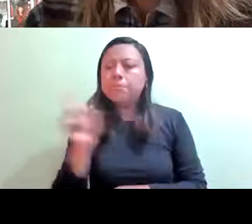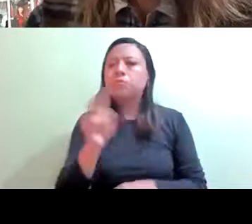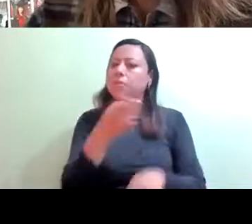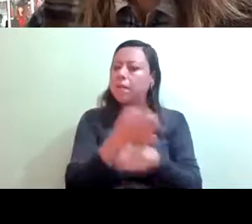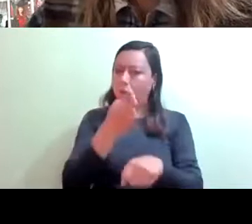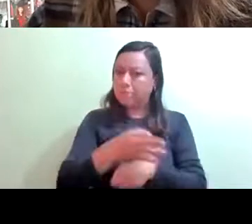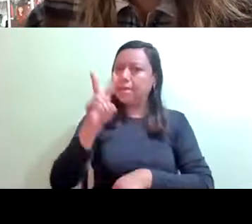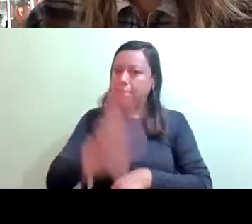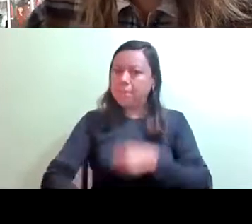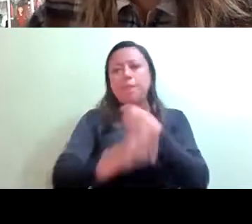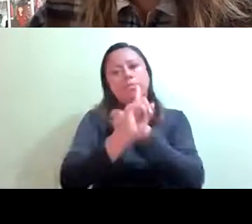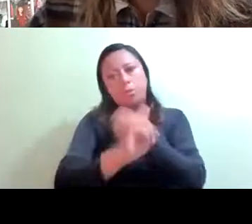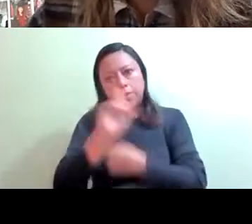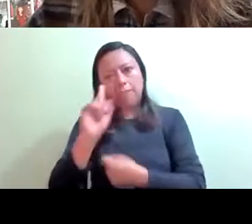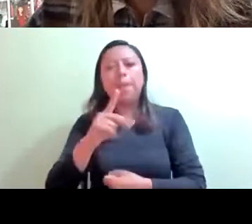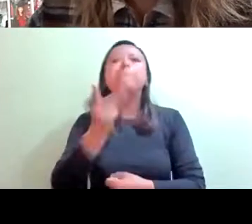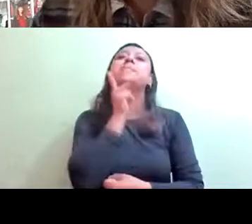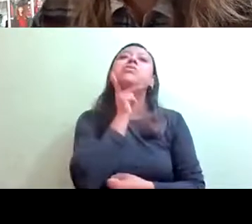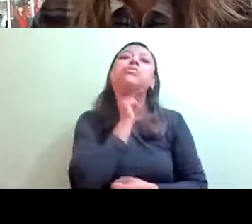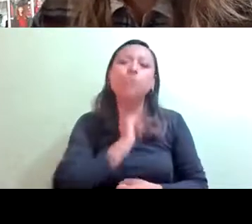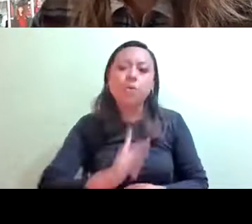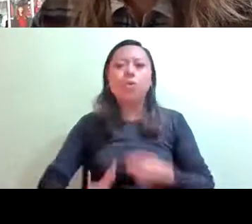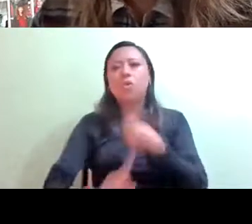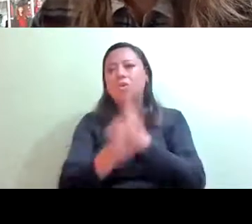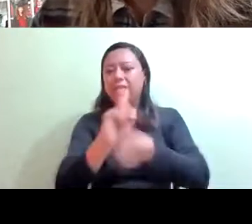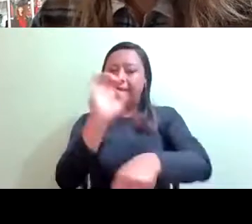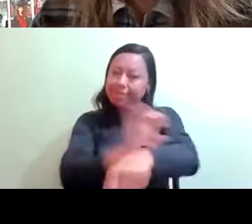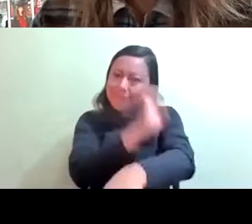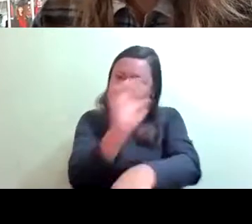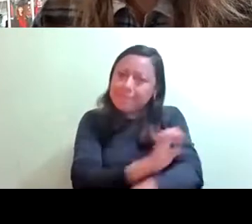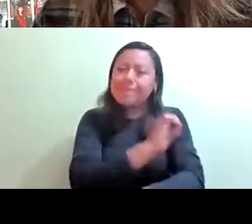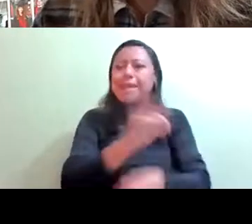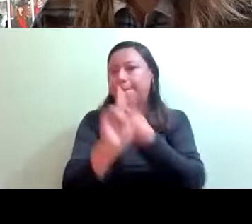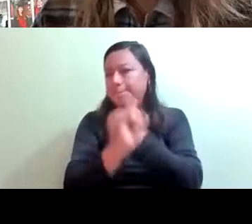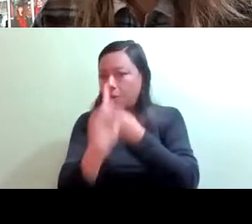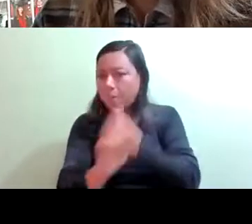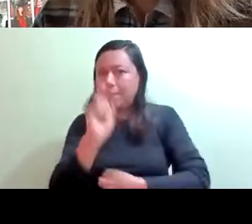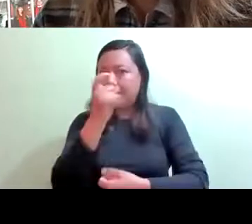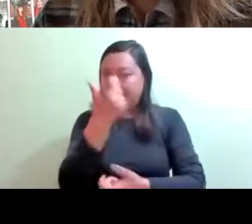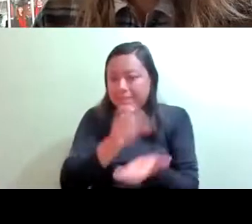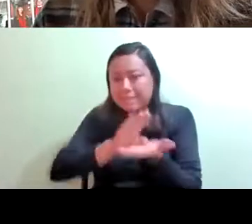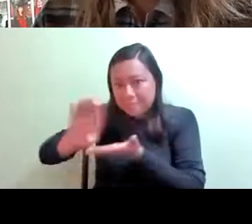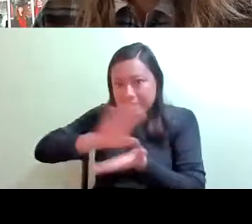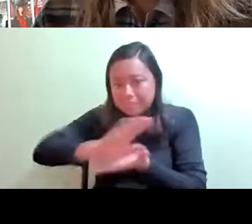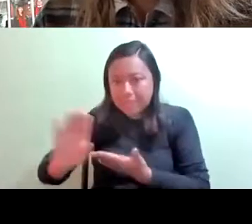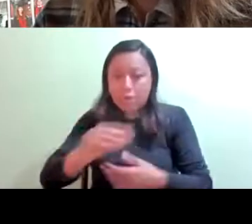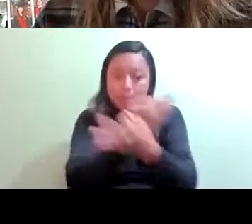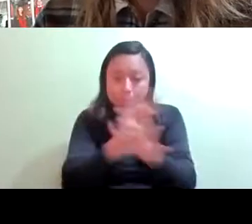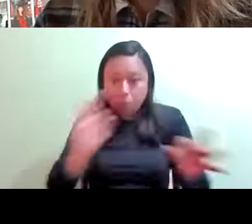de petróleo, de crisis energéticos, de crisis de inversión pública y